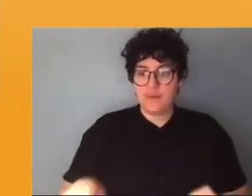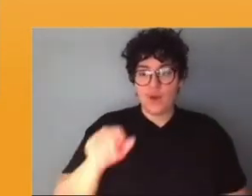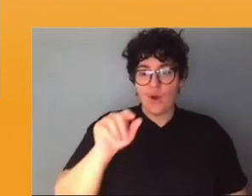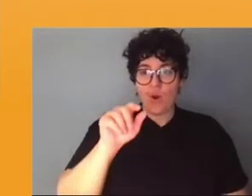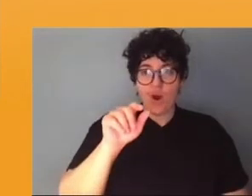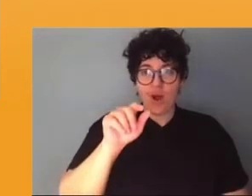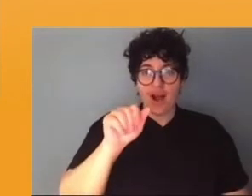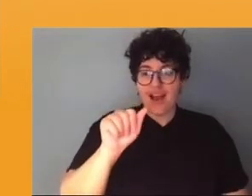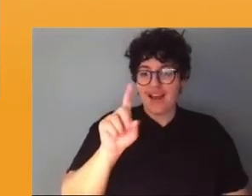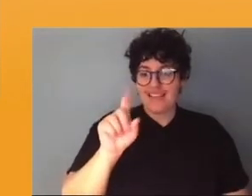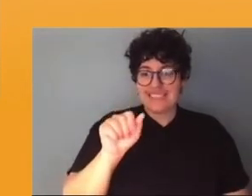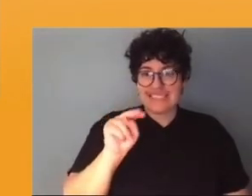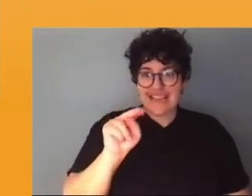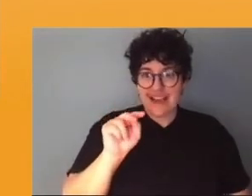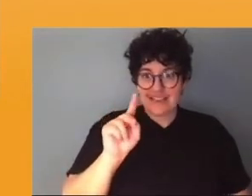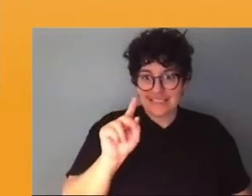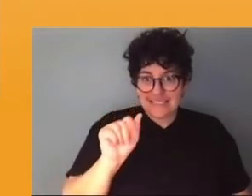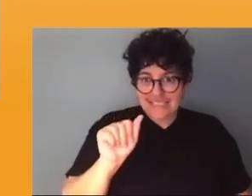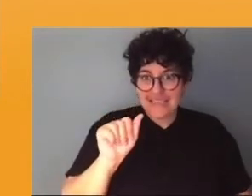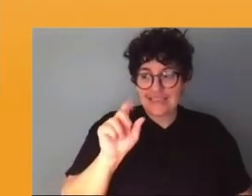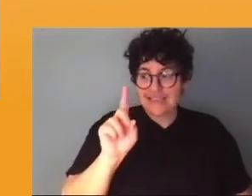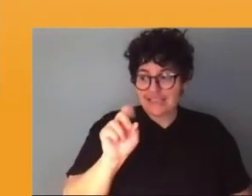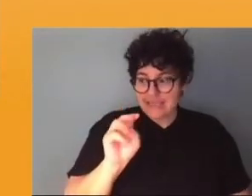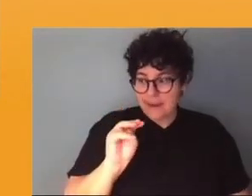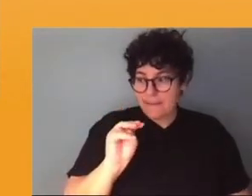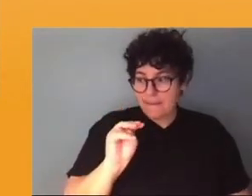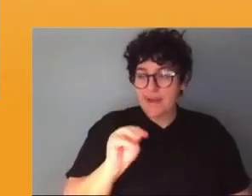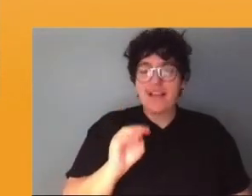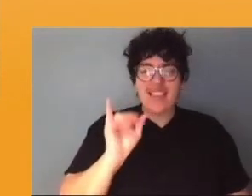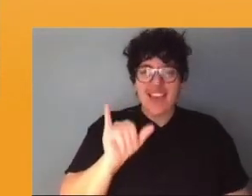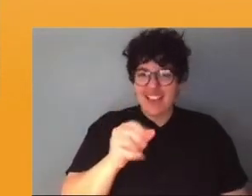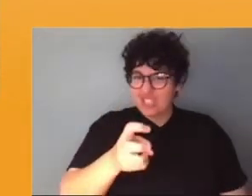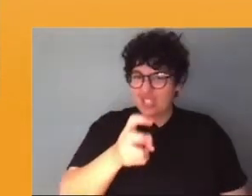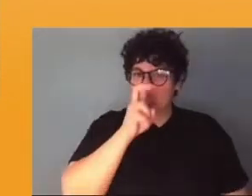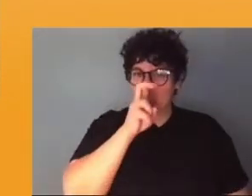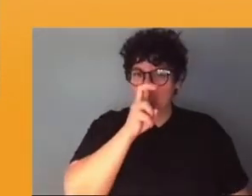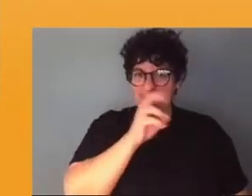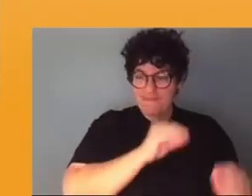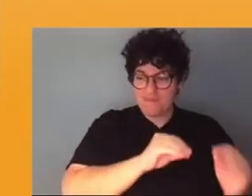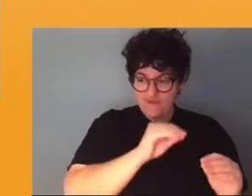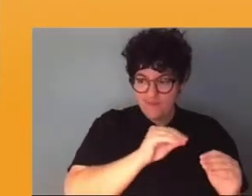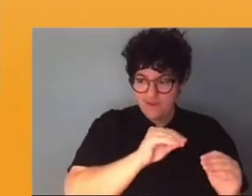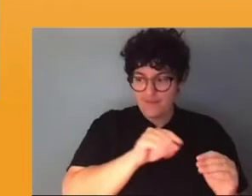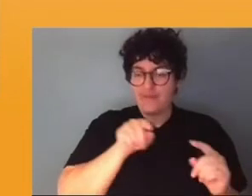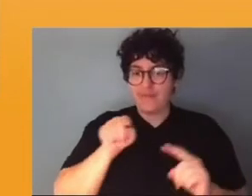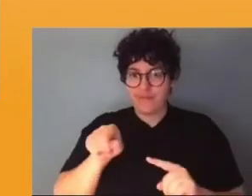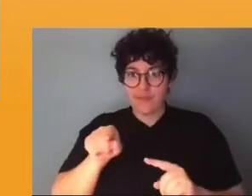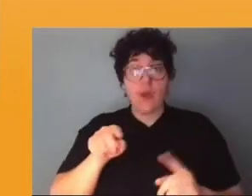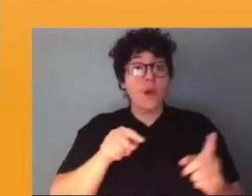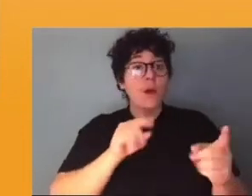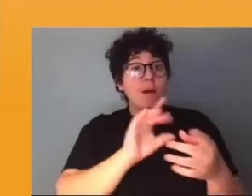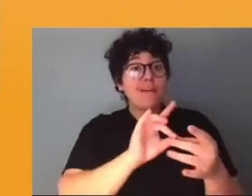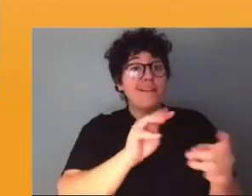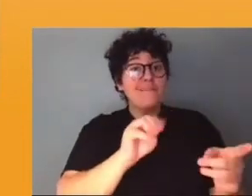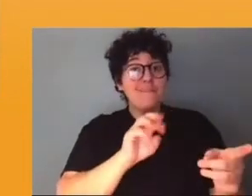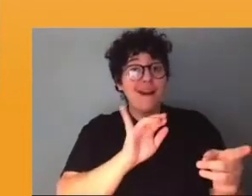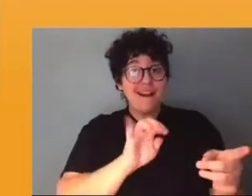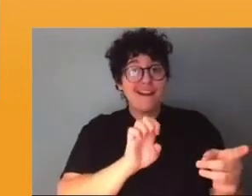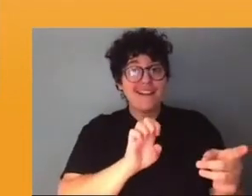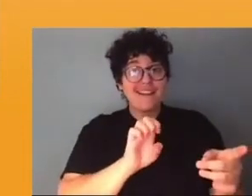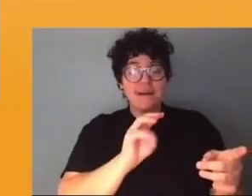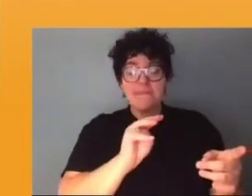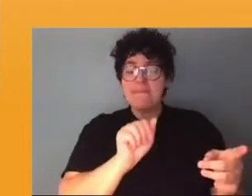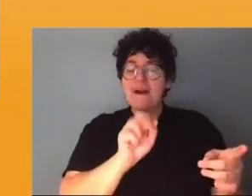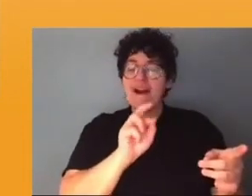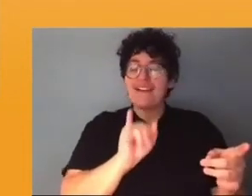es muy estricto y muy directo, muy controlado. Y Mari, de hecho, habló de esto, es el uso de todos los nervios